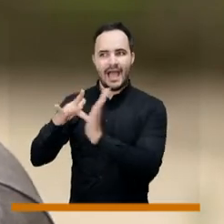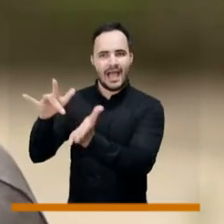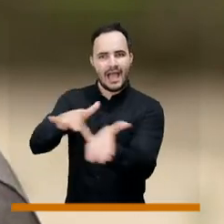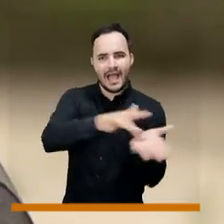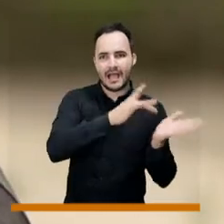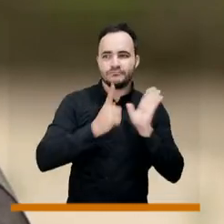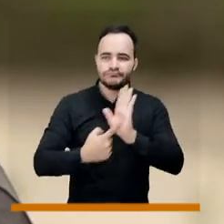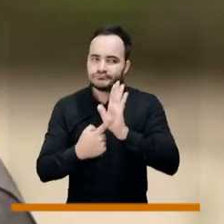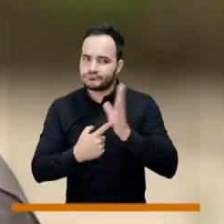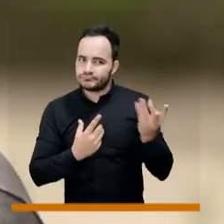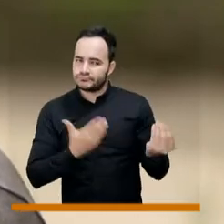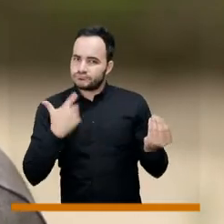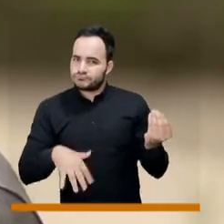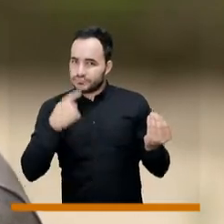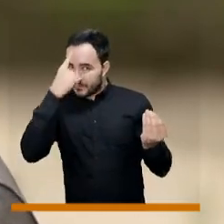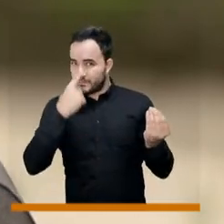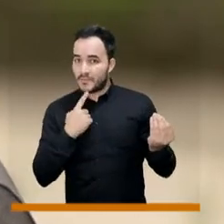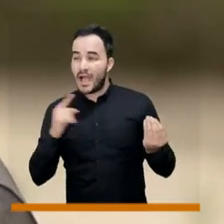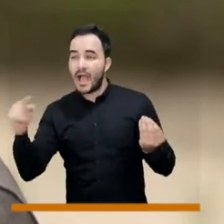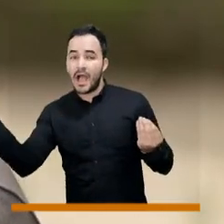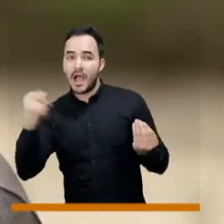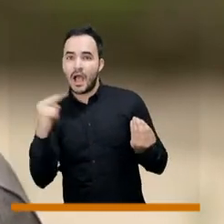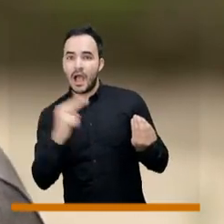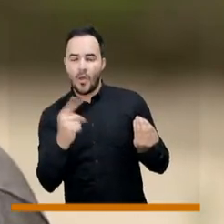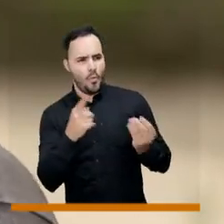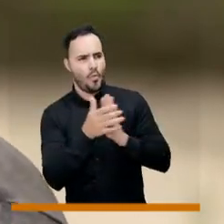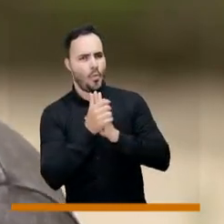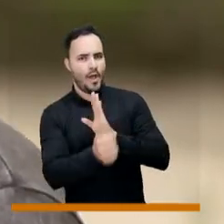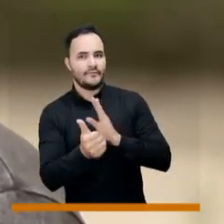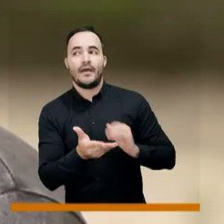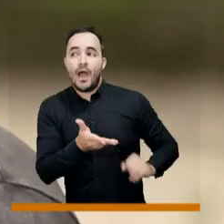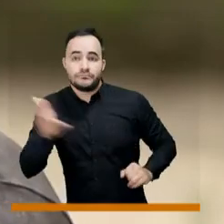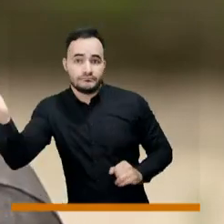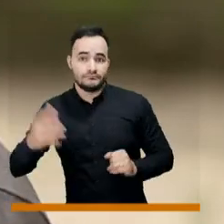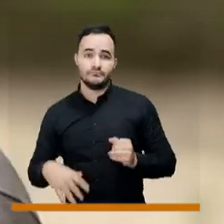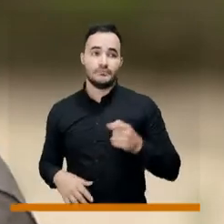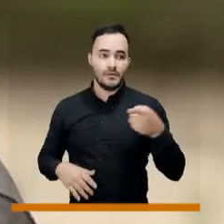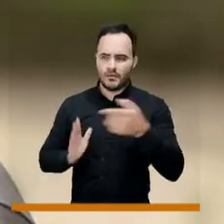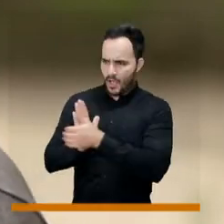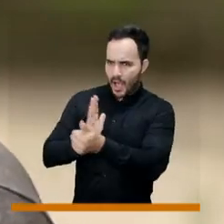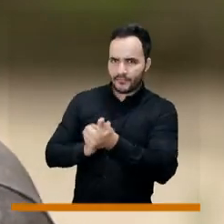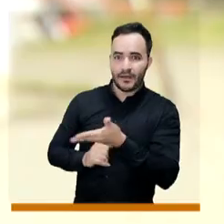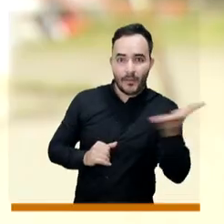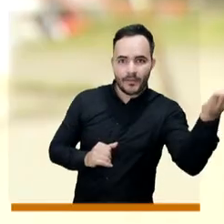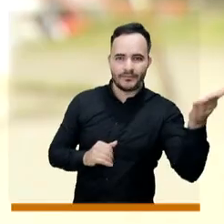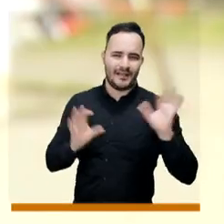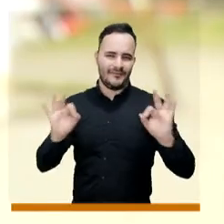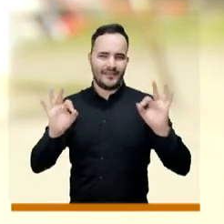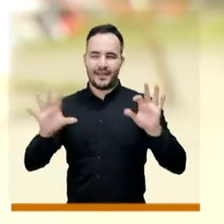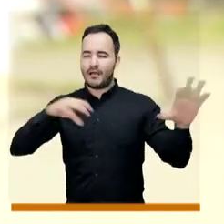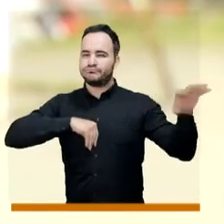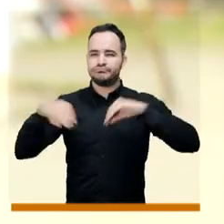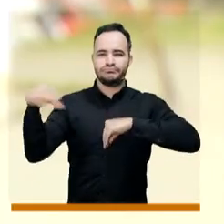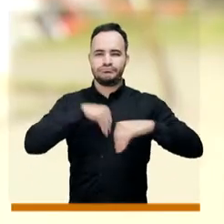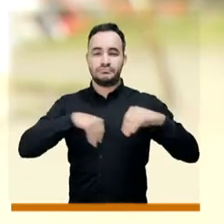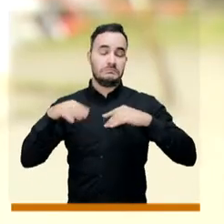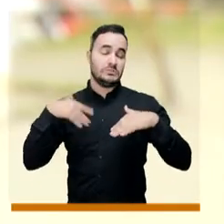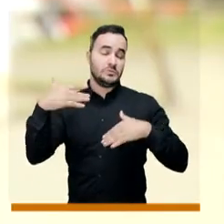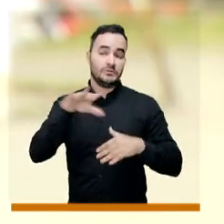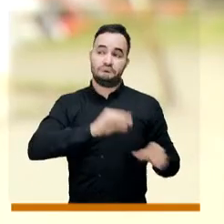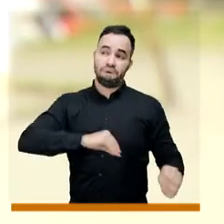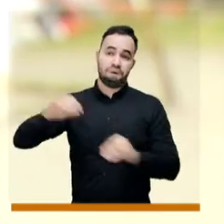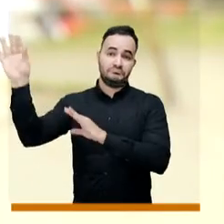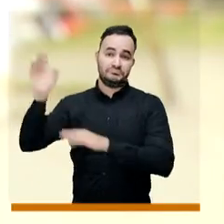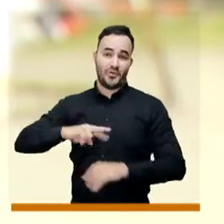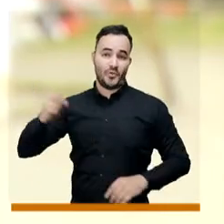de hacer muchos torneos en base a que el jugador talento aparezca en este momento para nosotros tener las bases de llevarlos al fútbol